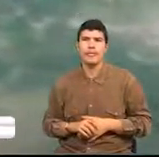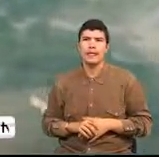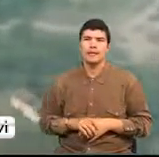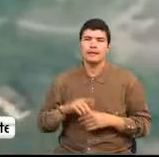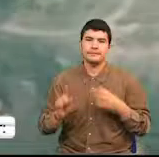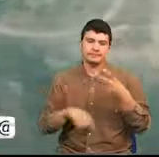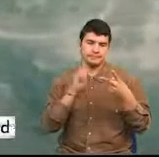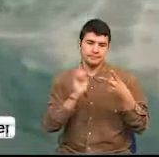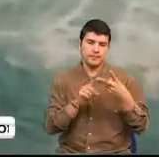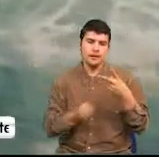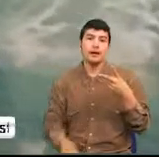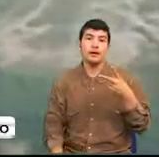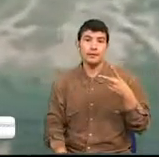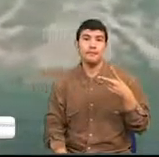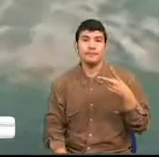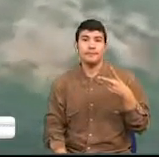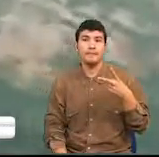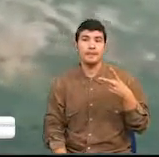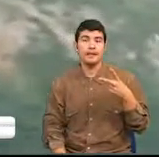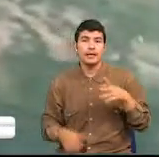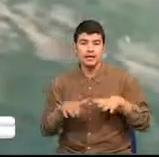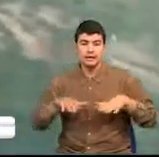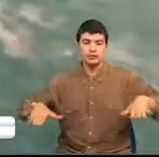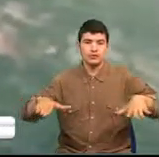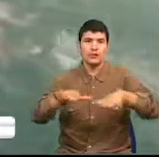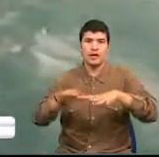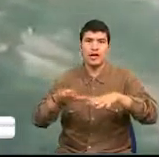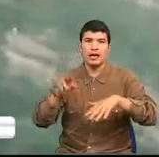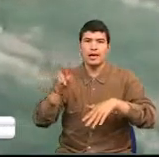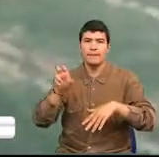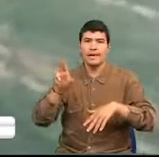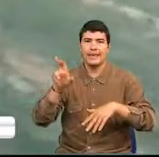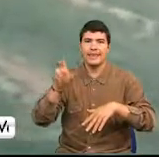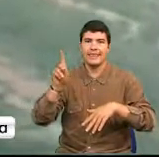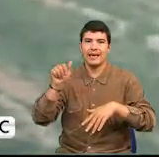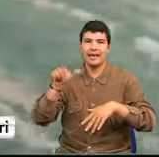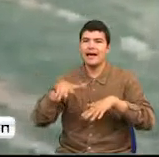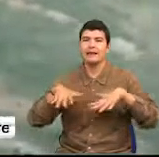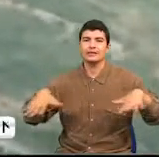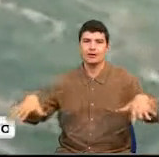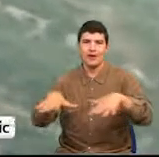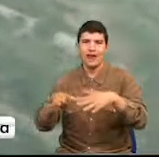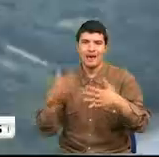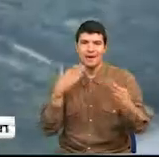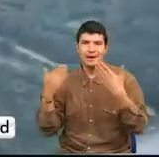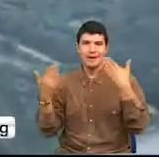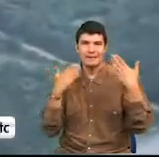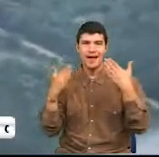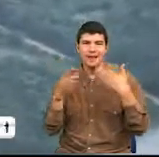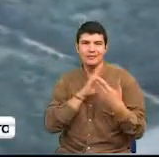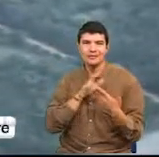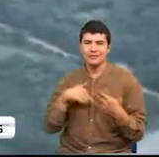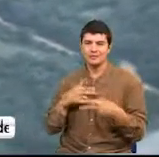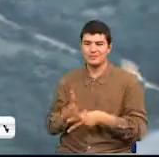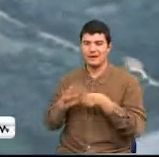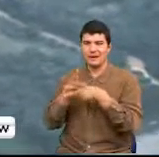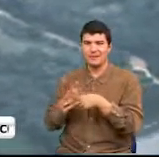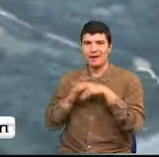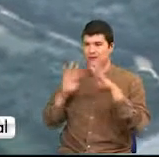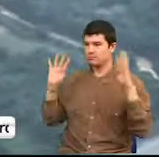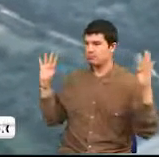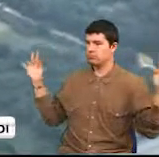Segundo, ya dentro de la zona veredal nosotros tenemos la seguridad